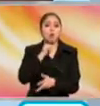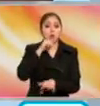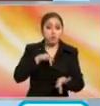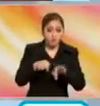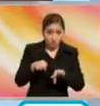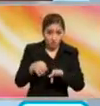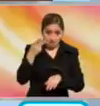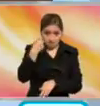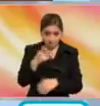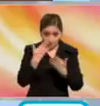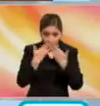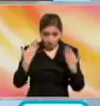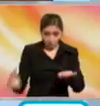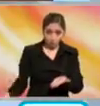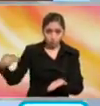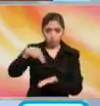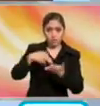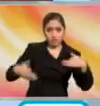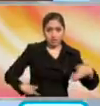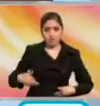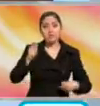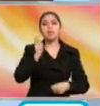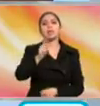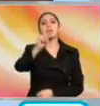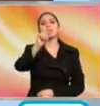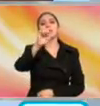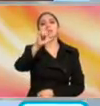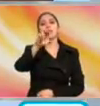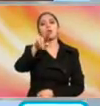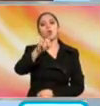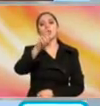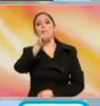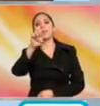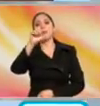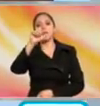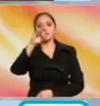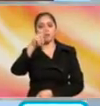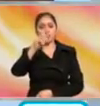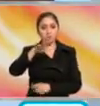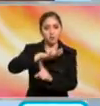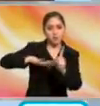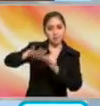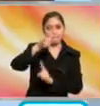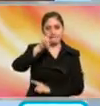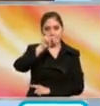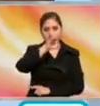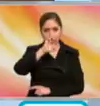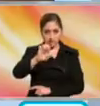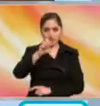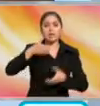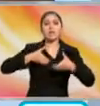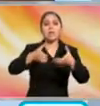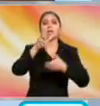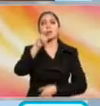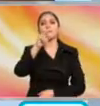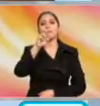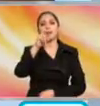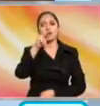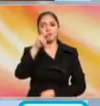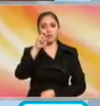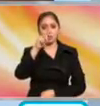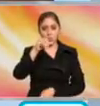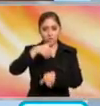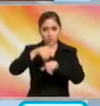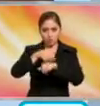con un stand-up que está en el Telón de Asfalto, en la Colonia del Valle, en calle Perpetua número 4.